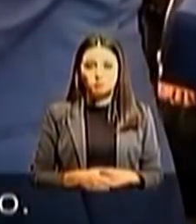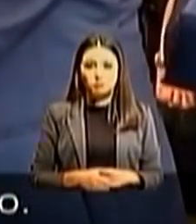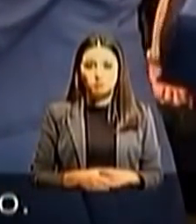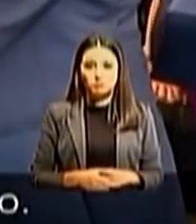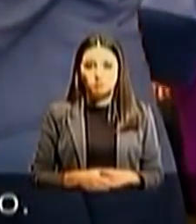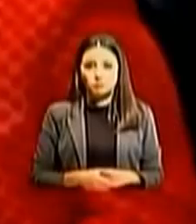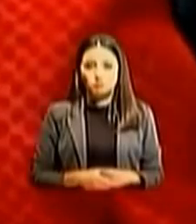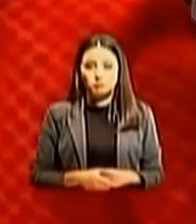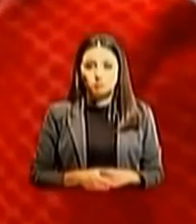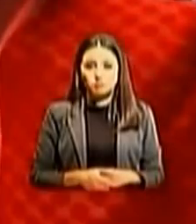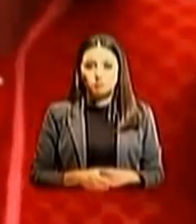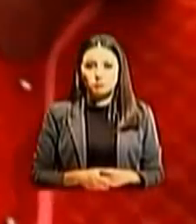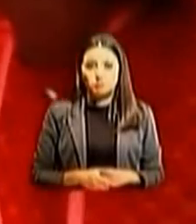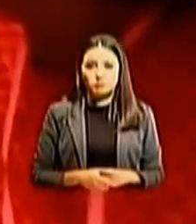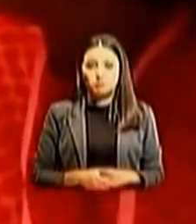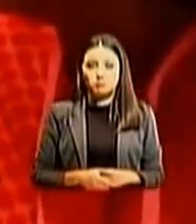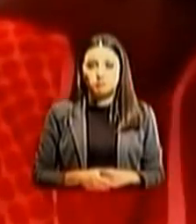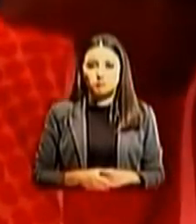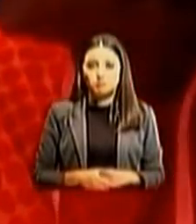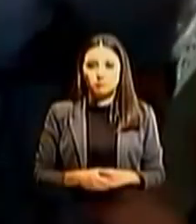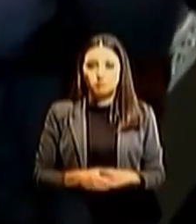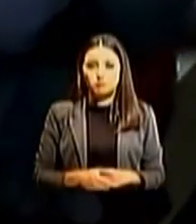Moreno.